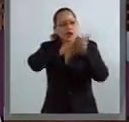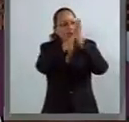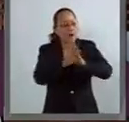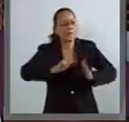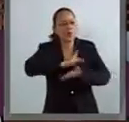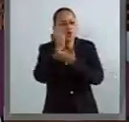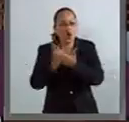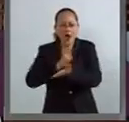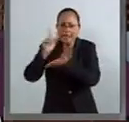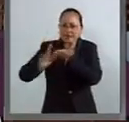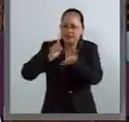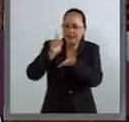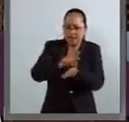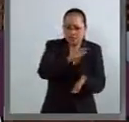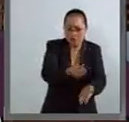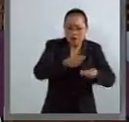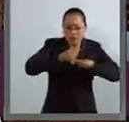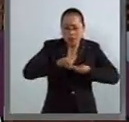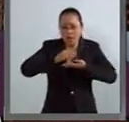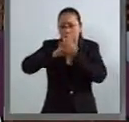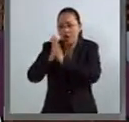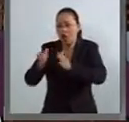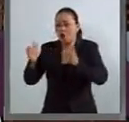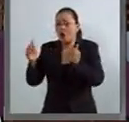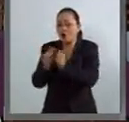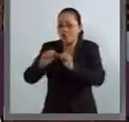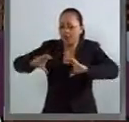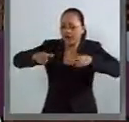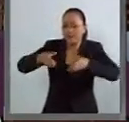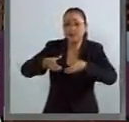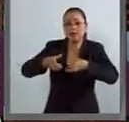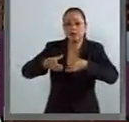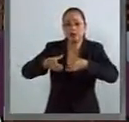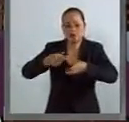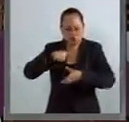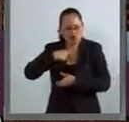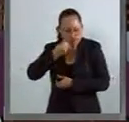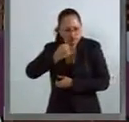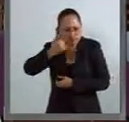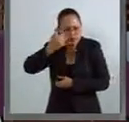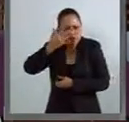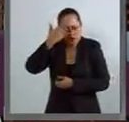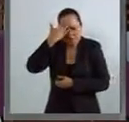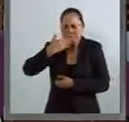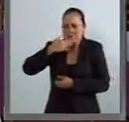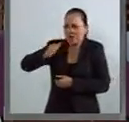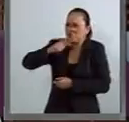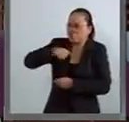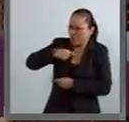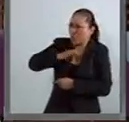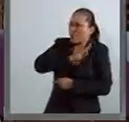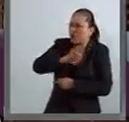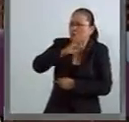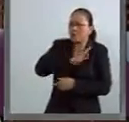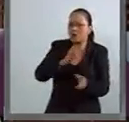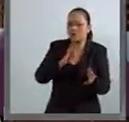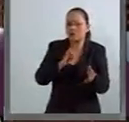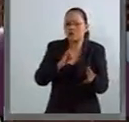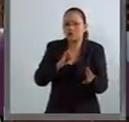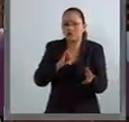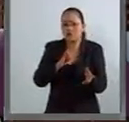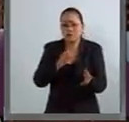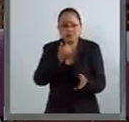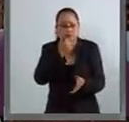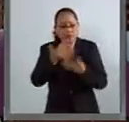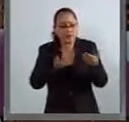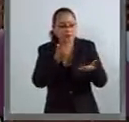políticas, en legislación, y lo voy a hacer a través del Parlamento. Yo sí estoy calificado para ser el intérprete. Además, me van a perdonar, pero yo no les